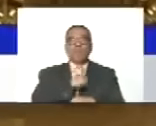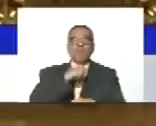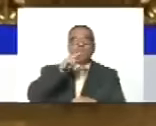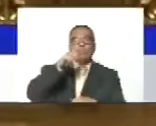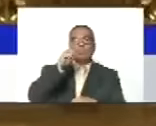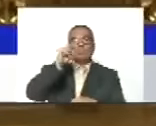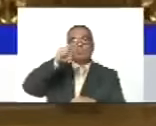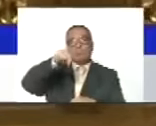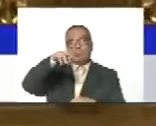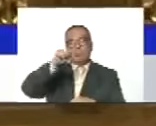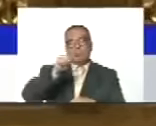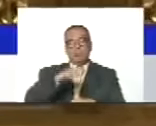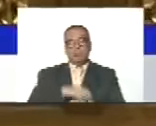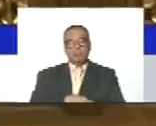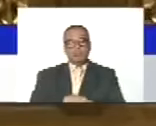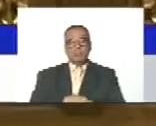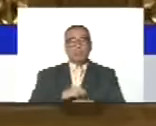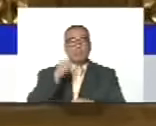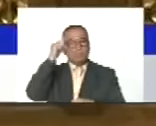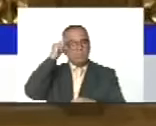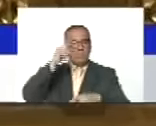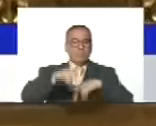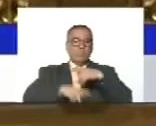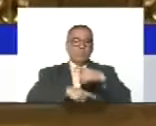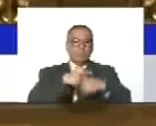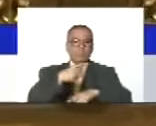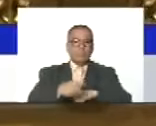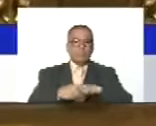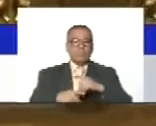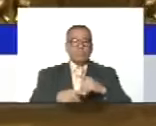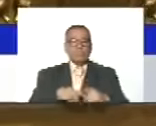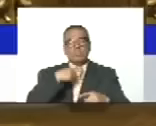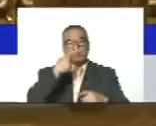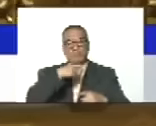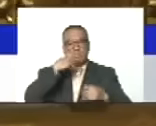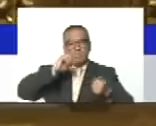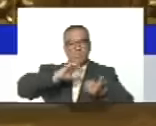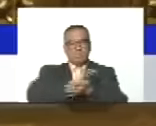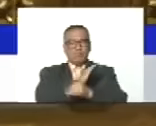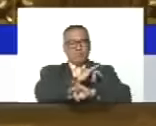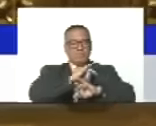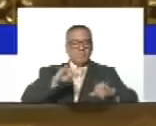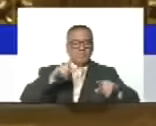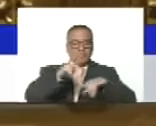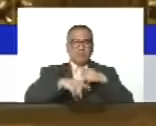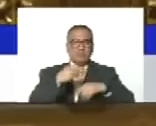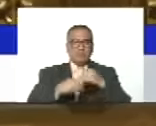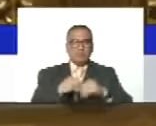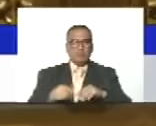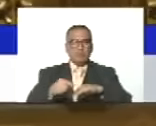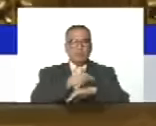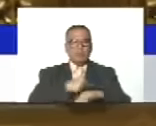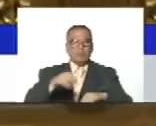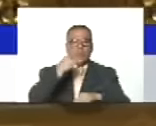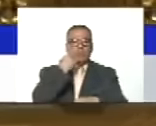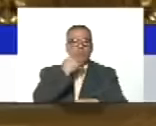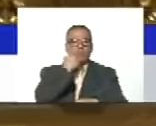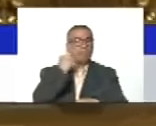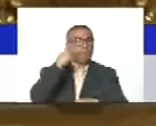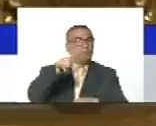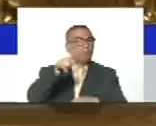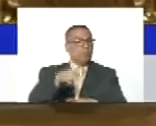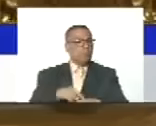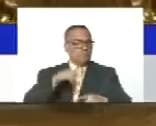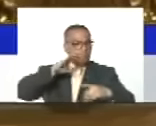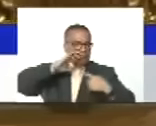palestina, quien día a día lucha contra una política de exterminio genocida practicada por el Estado de Israel, quienes